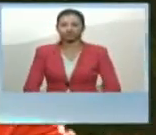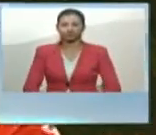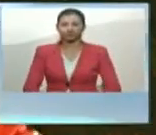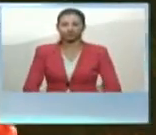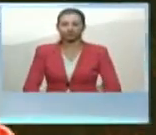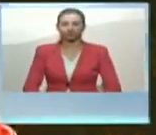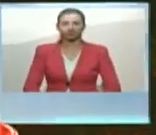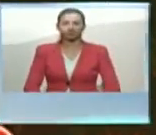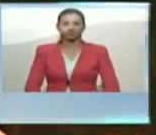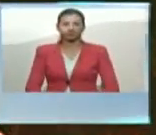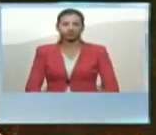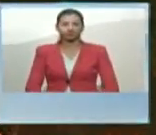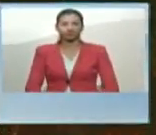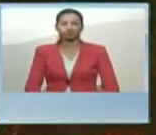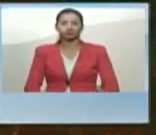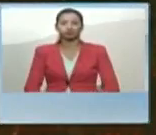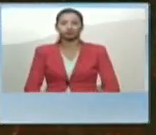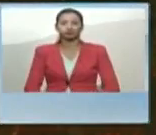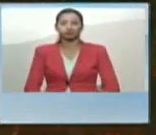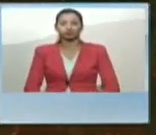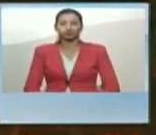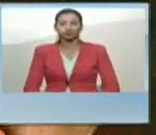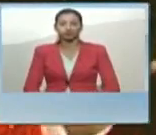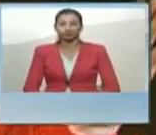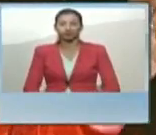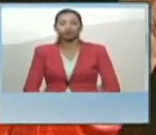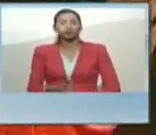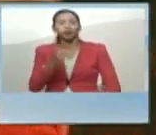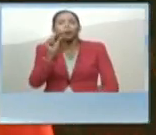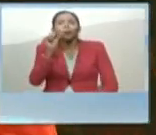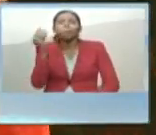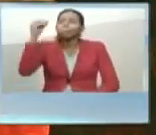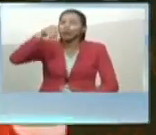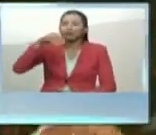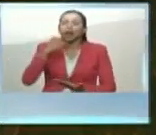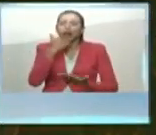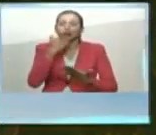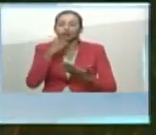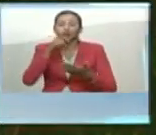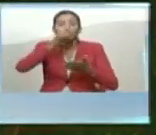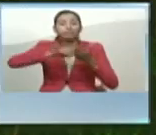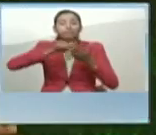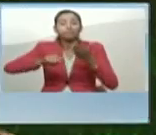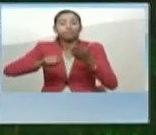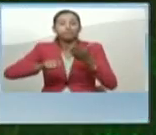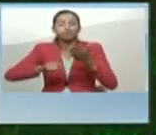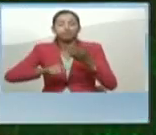Yo propongo que lo enriquezcan más y hagan un plan productivo.